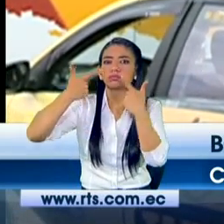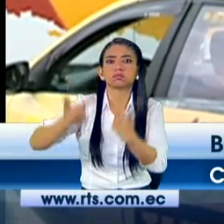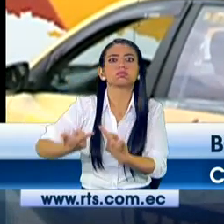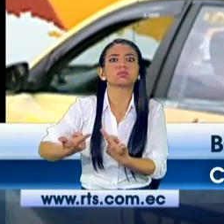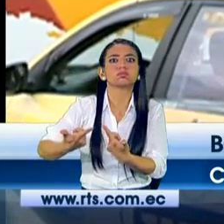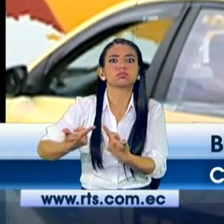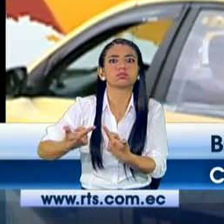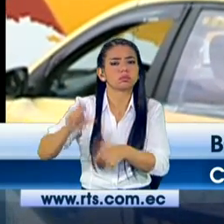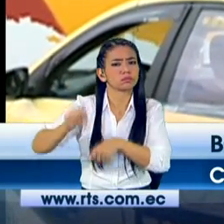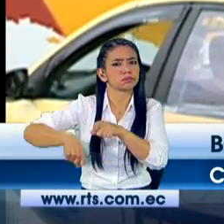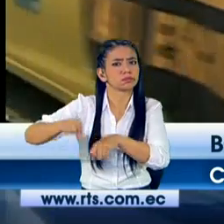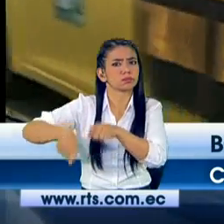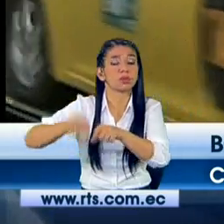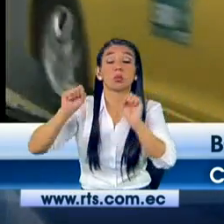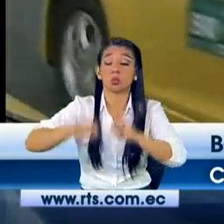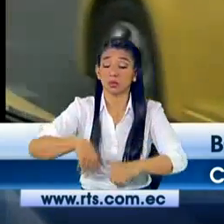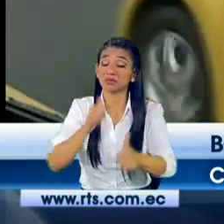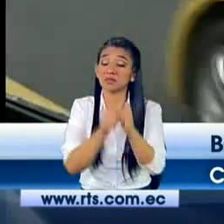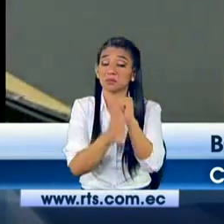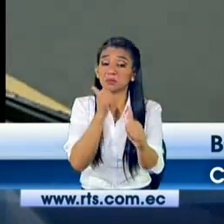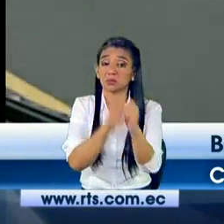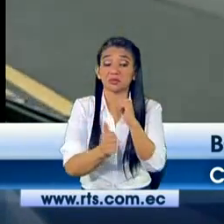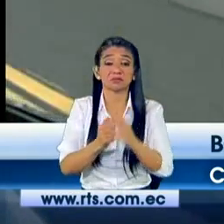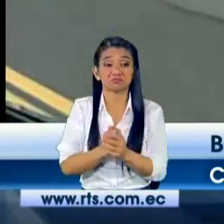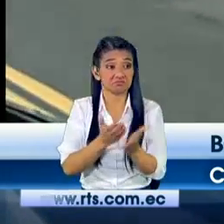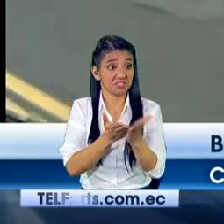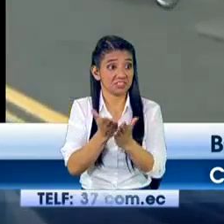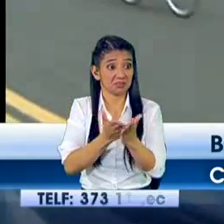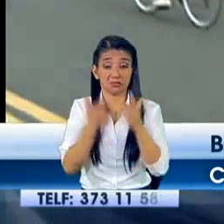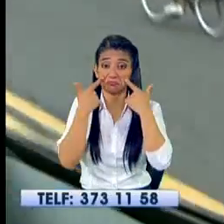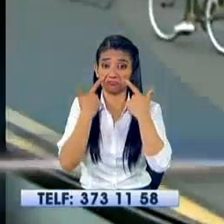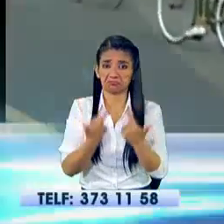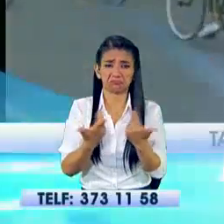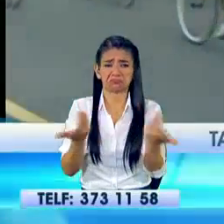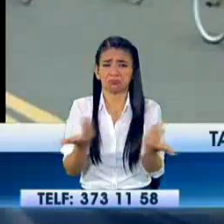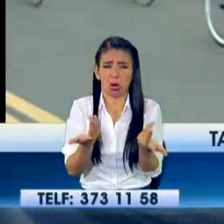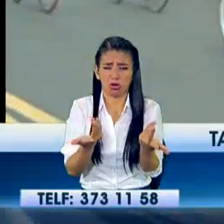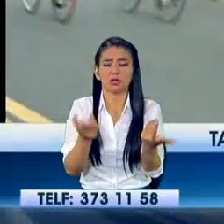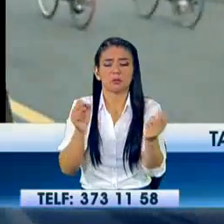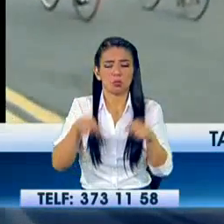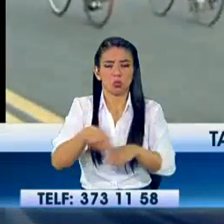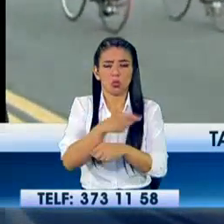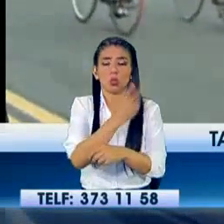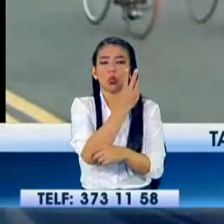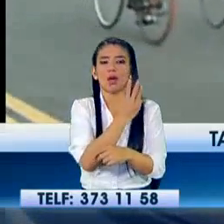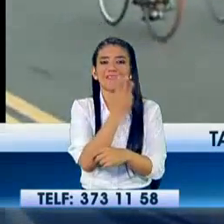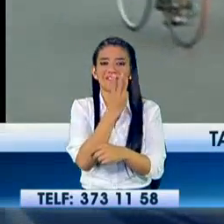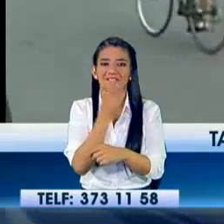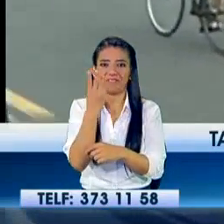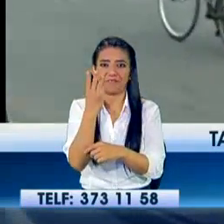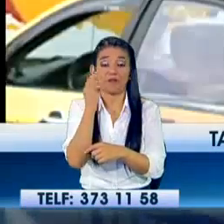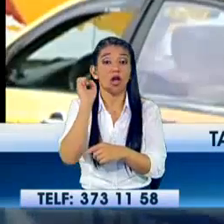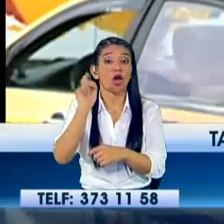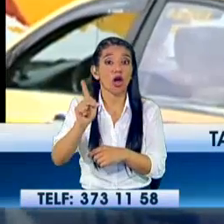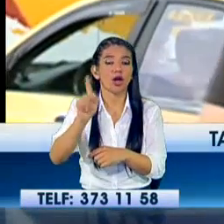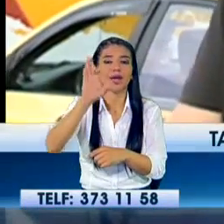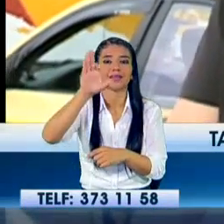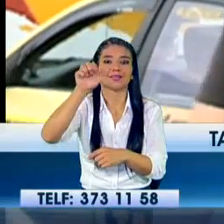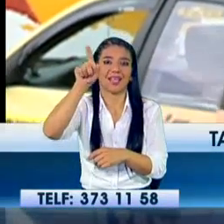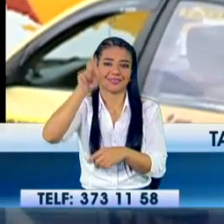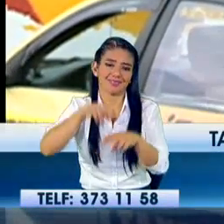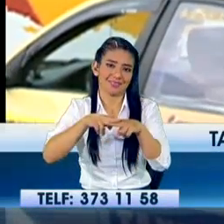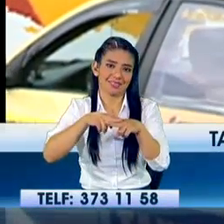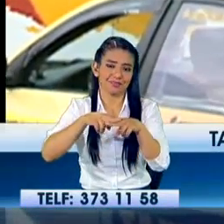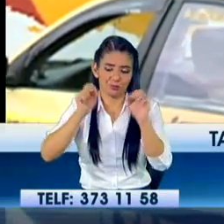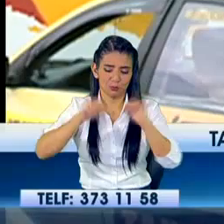el día o la ruta que quieran hacer. La idea es que los taxistas van a ir siguiendo y van a ir protegiendo, cuidando el